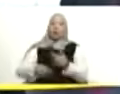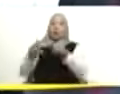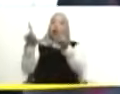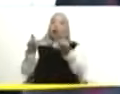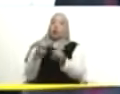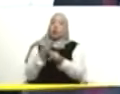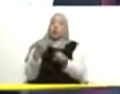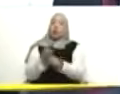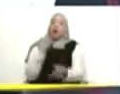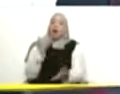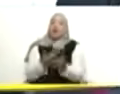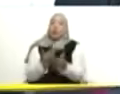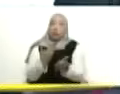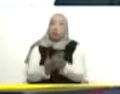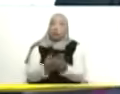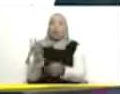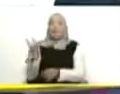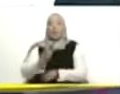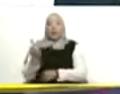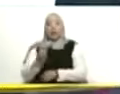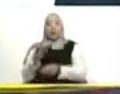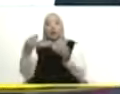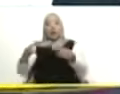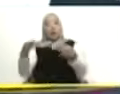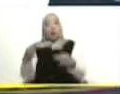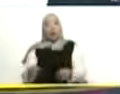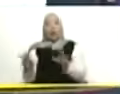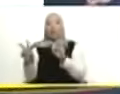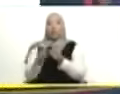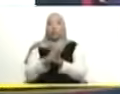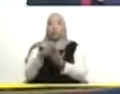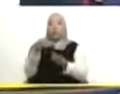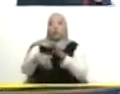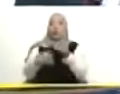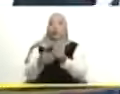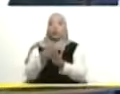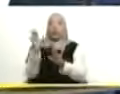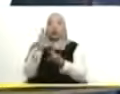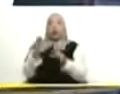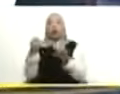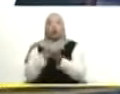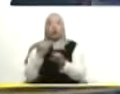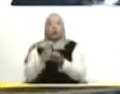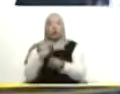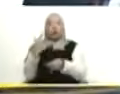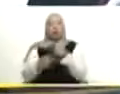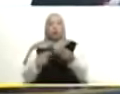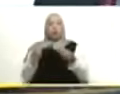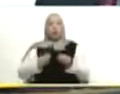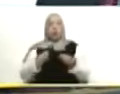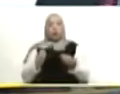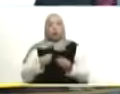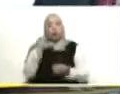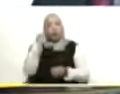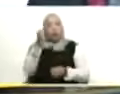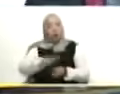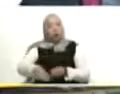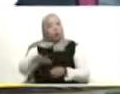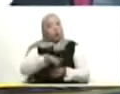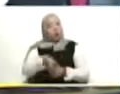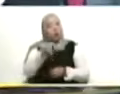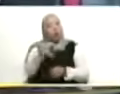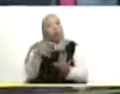la certificación. En Venezuela, normalmente esto lo traíamos para cumplir con los herbicidas. Hoy en Venezuela ya tenemos